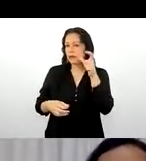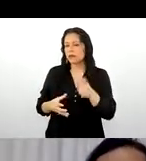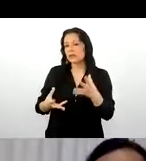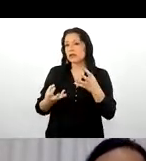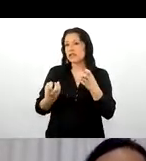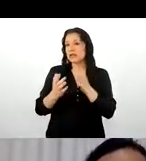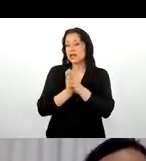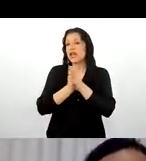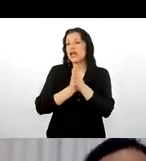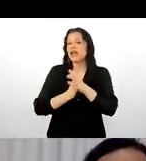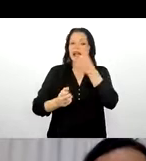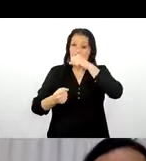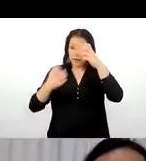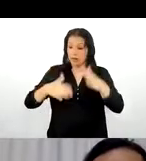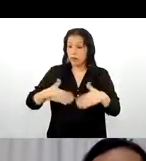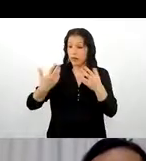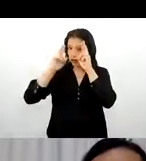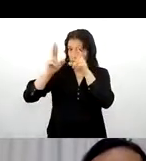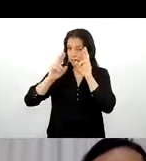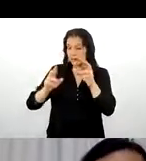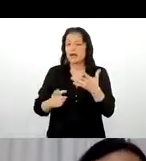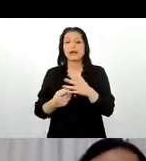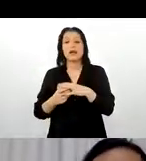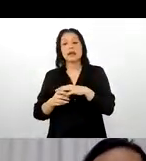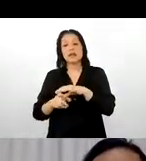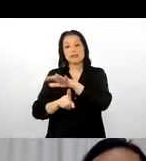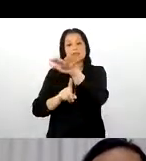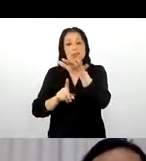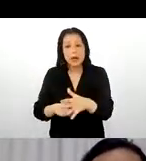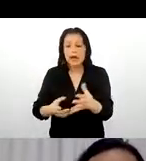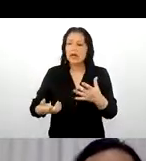pueda respetar el entorno natural, que tenga una conciencia